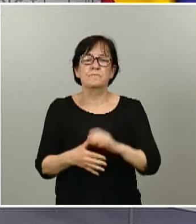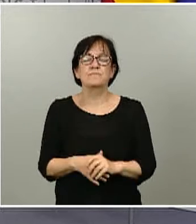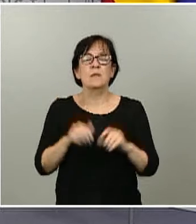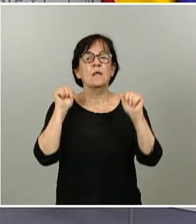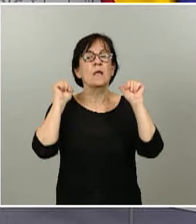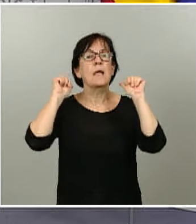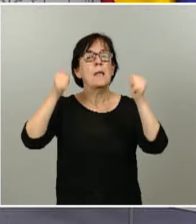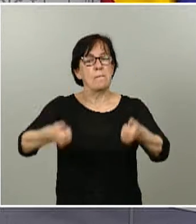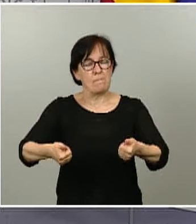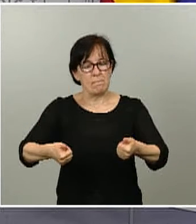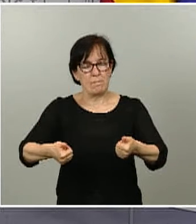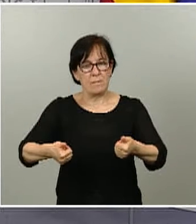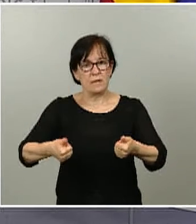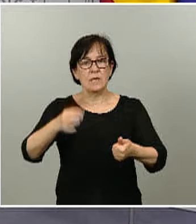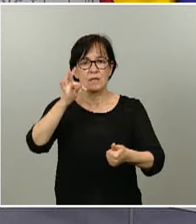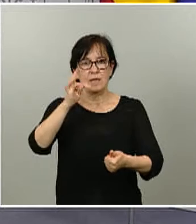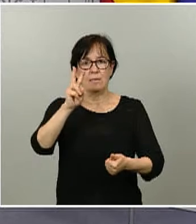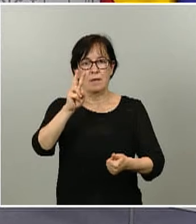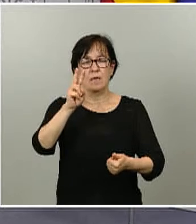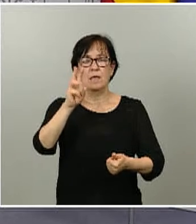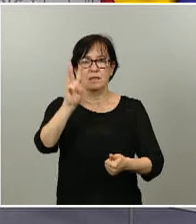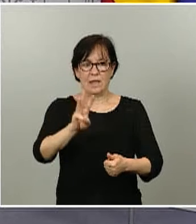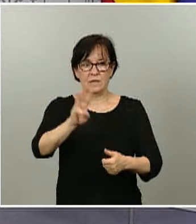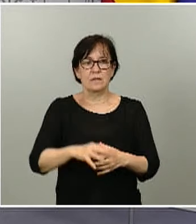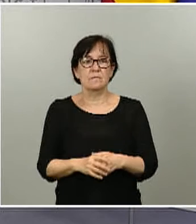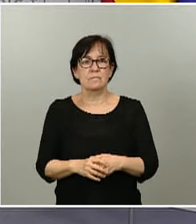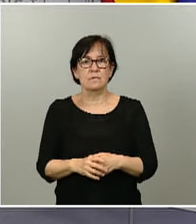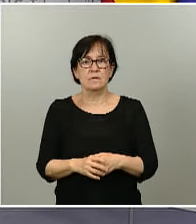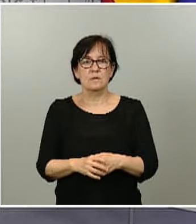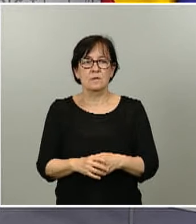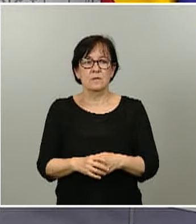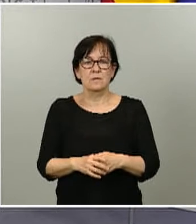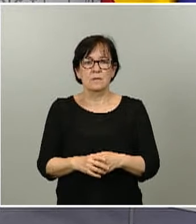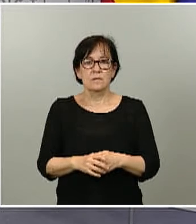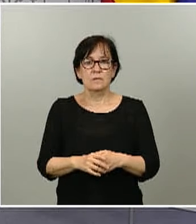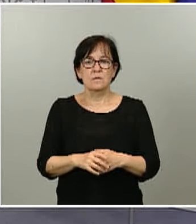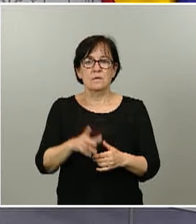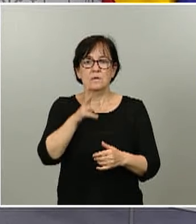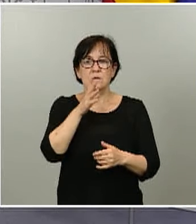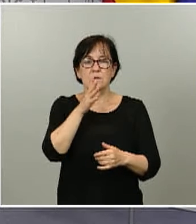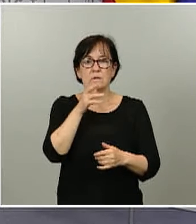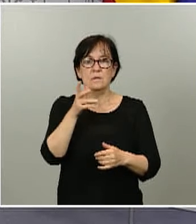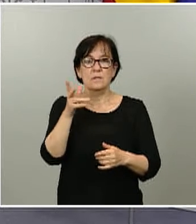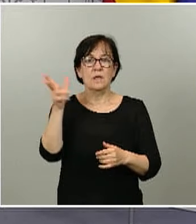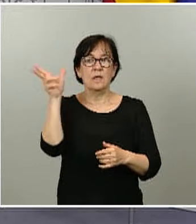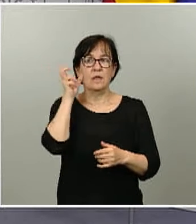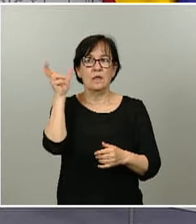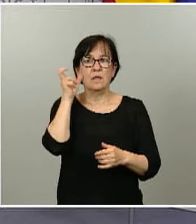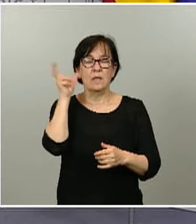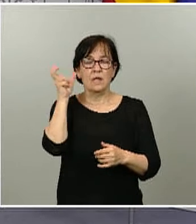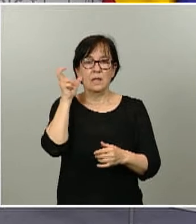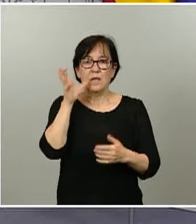con TV3. Por favor, el audio bien colocado y decid vuestros nombres si sois tan amables. Adelante,